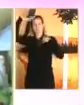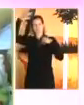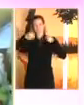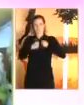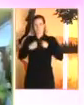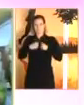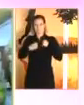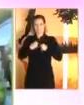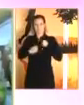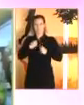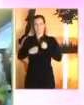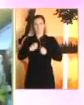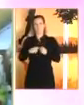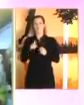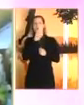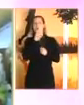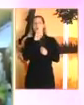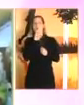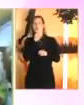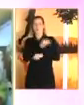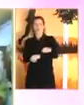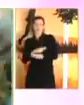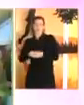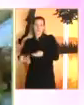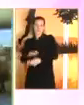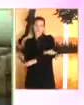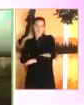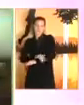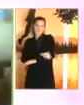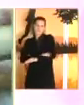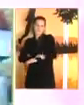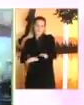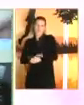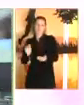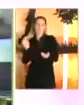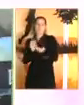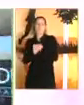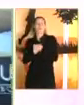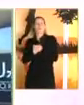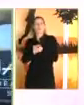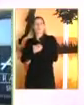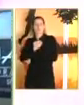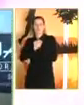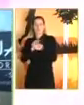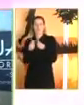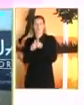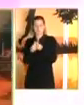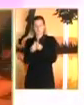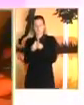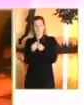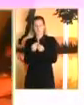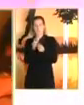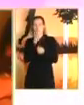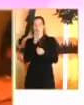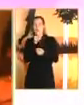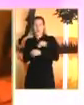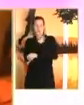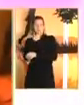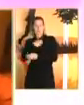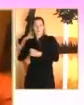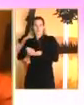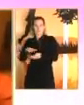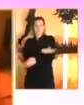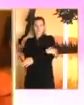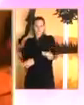masaje a base de body milk, también de castañas. Ahora ya sería el body milk, que esto es lo que más hidrata. Es muy